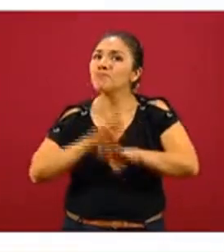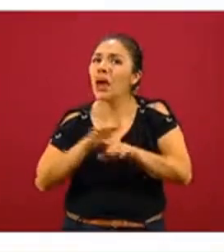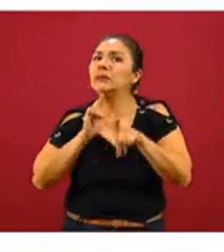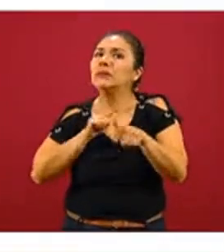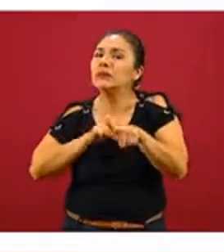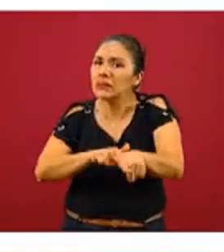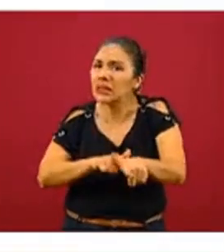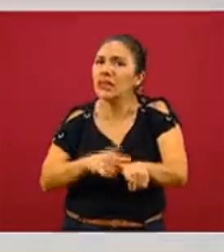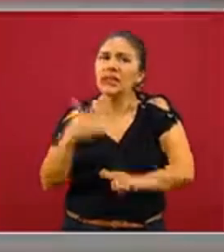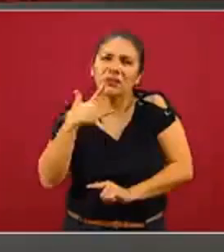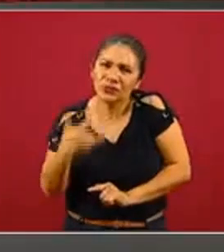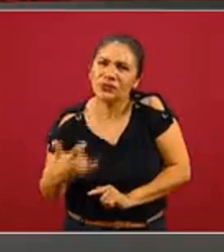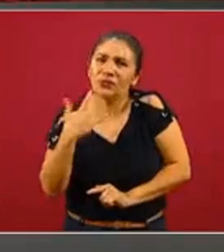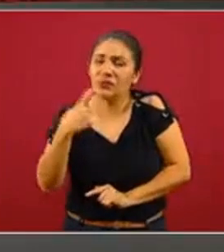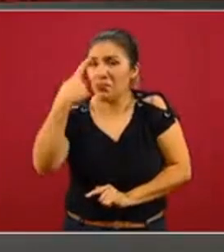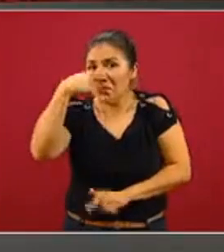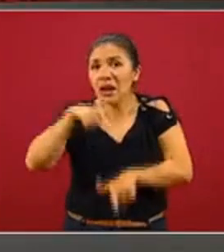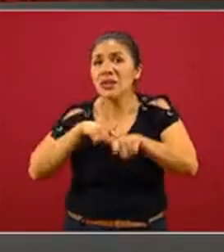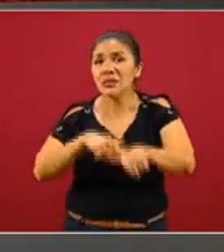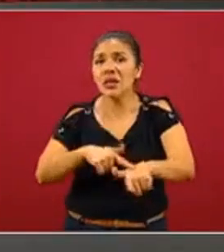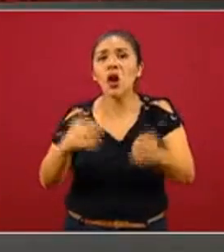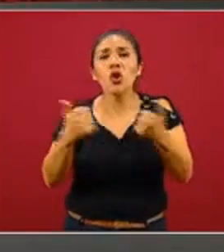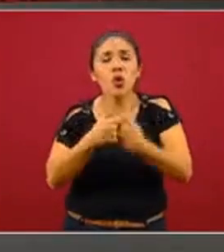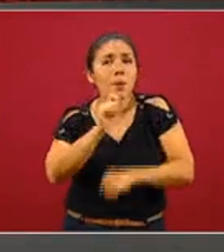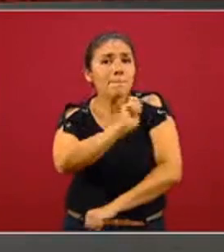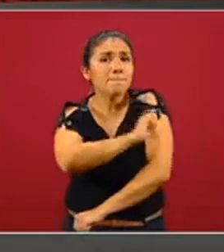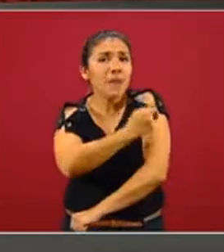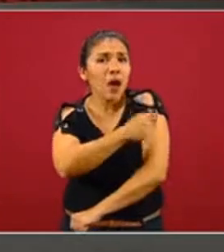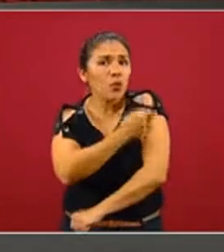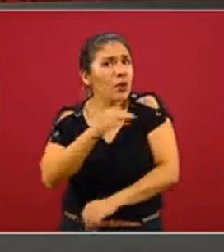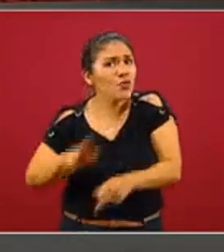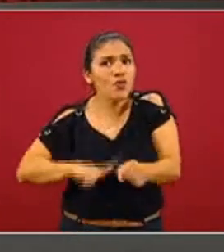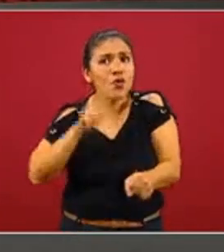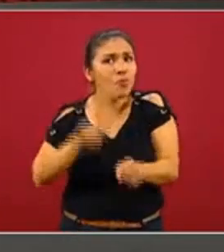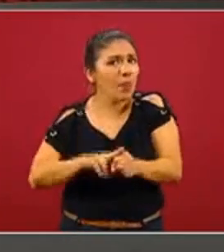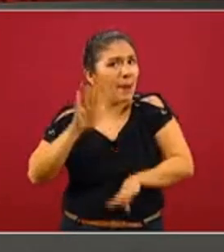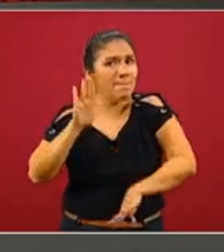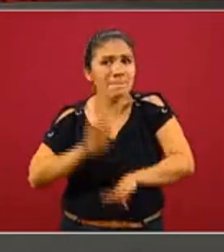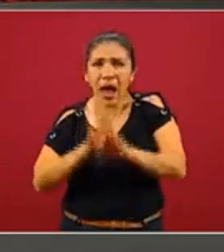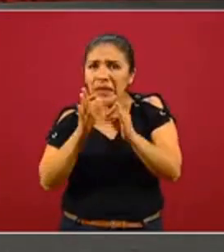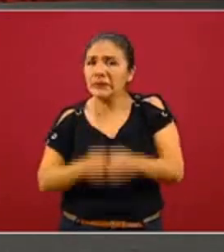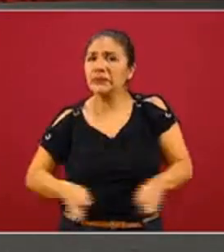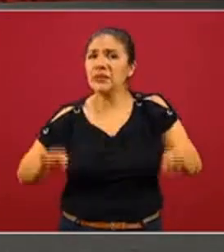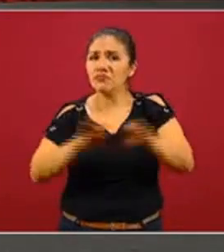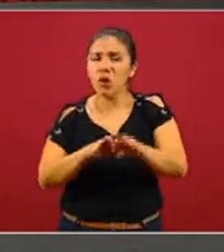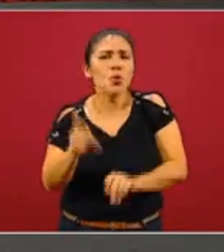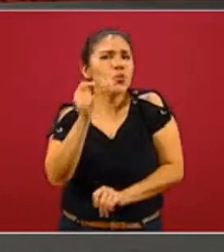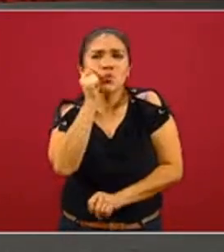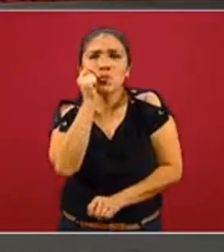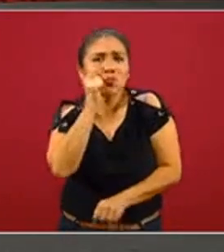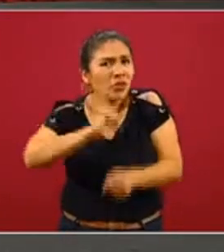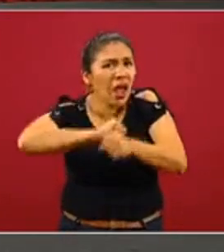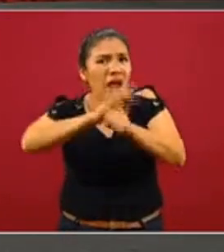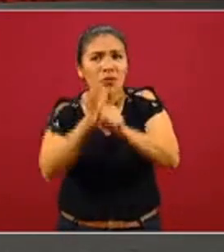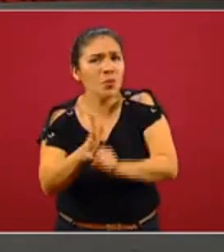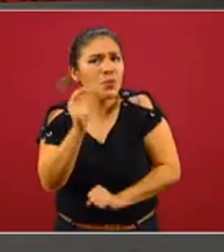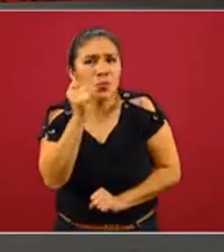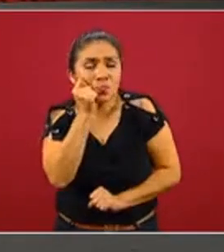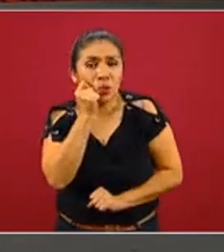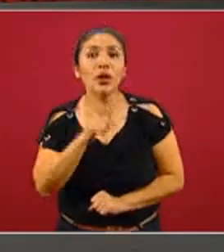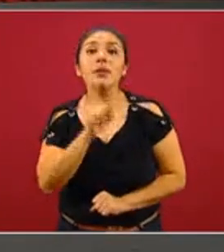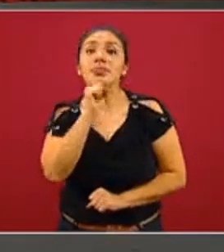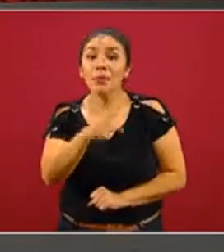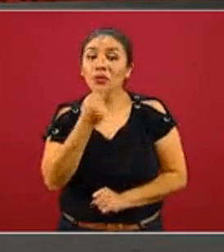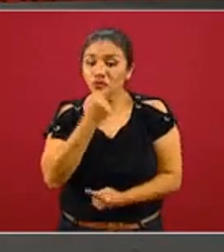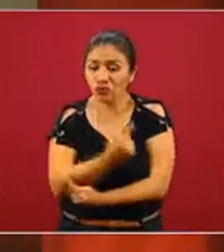todos los esfuerzos por mantener las tasas de vacunación a su máxima expresión a pesar de la epidemia. Se ven afectados también los